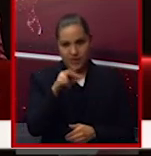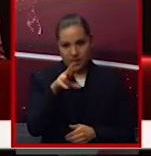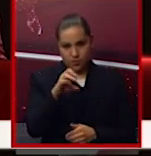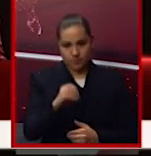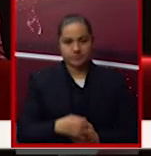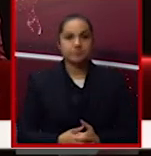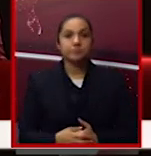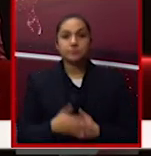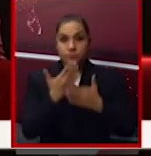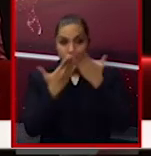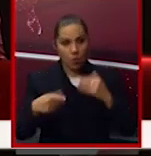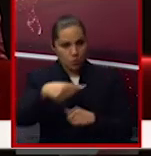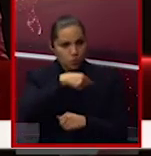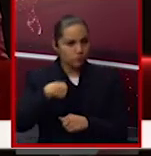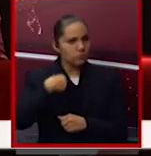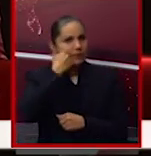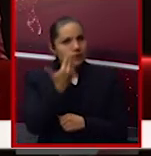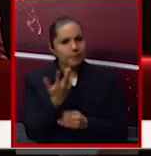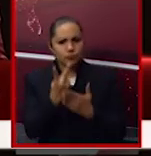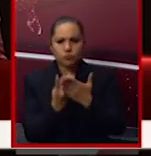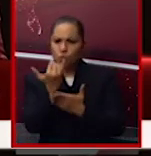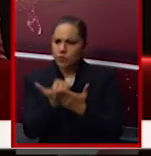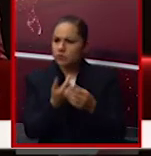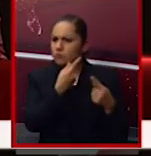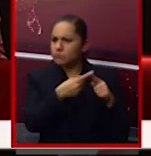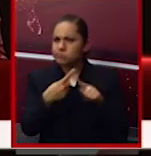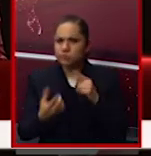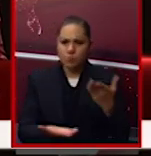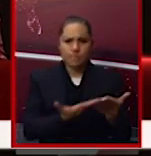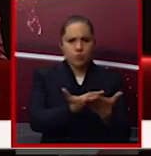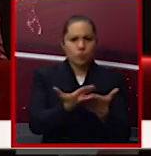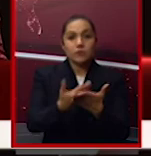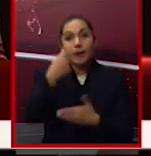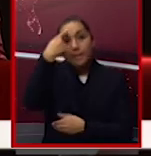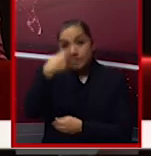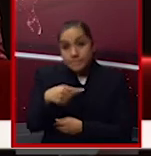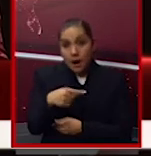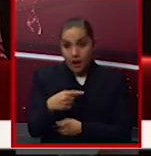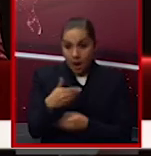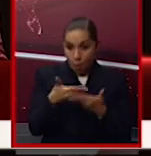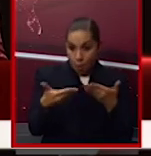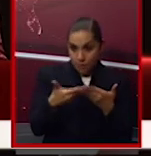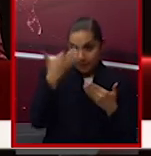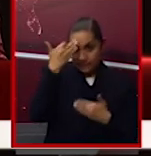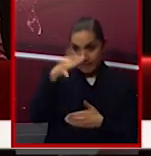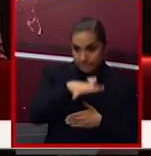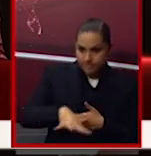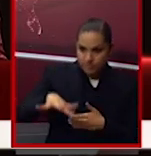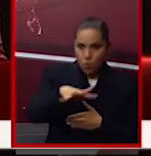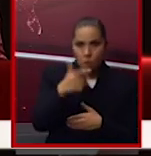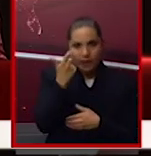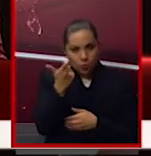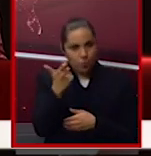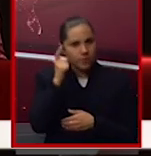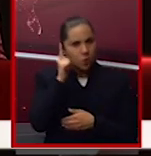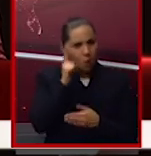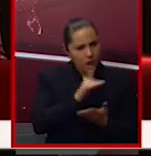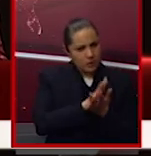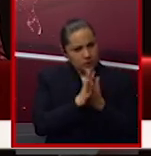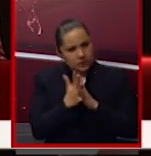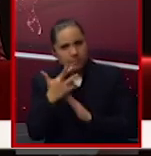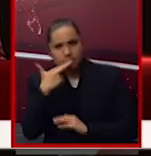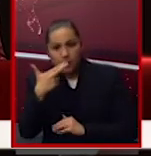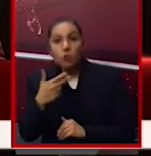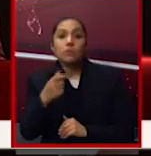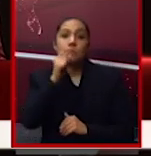presentar propuestas de proyectos que pretenden mejorar la situación económica actual para que se incluya en el presupuesto de egresos